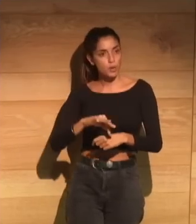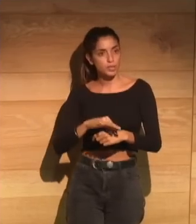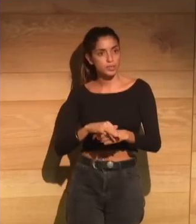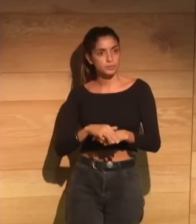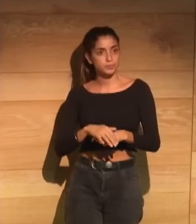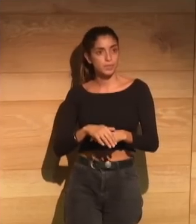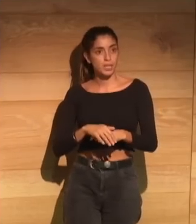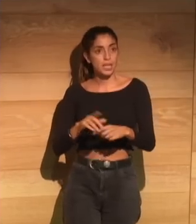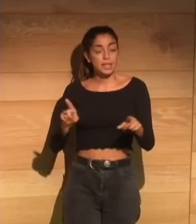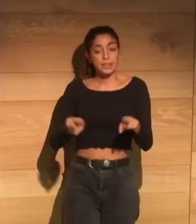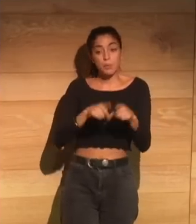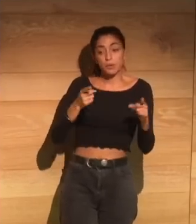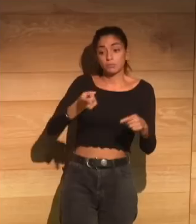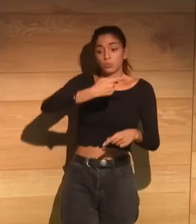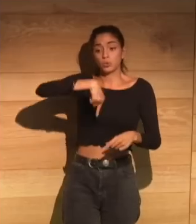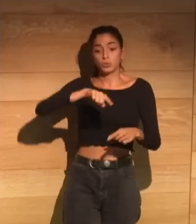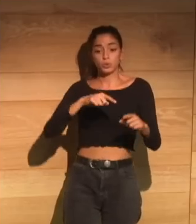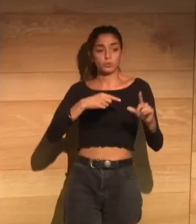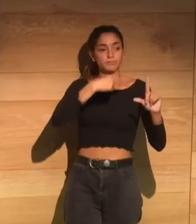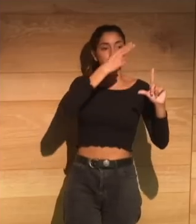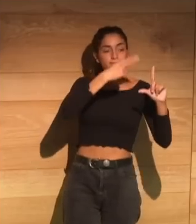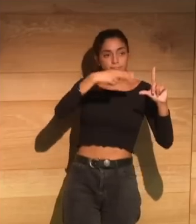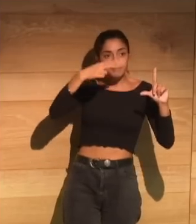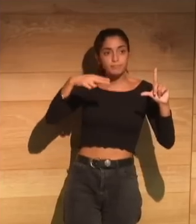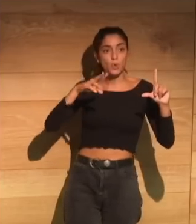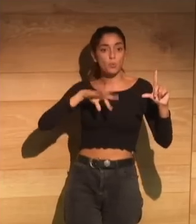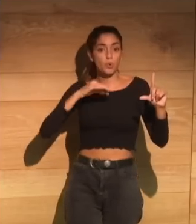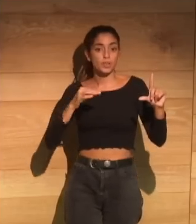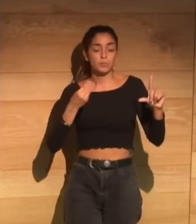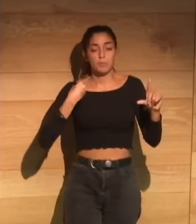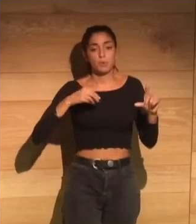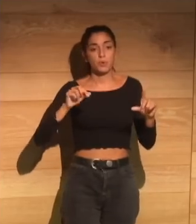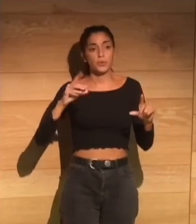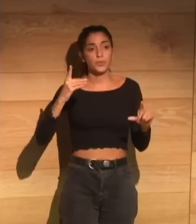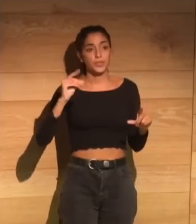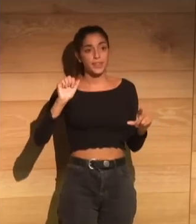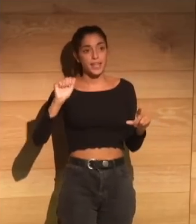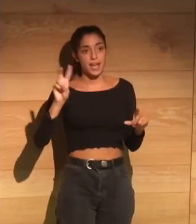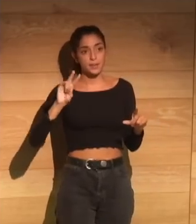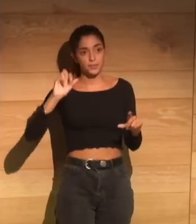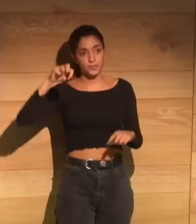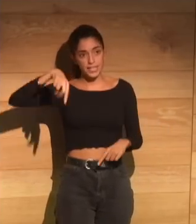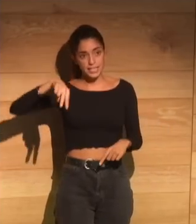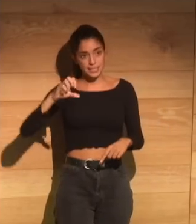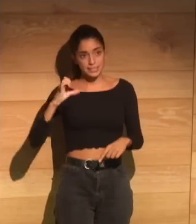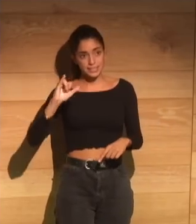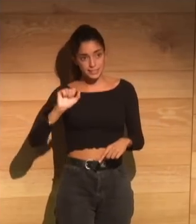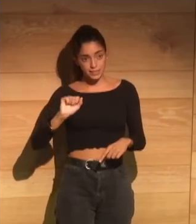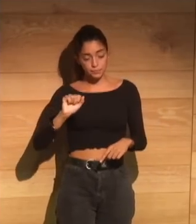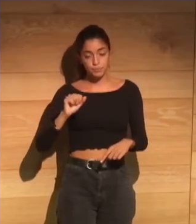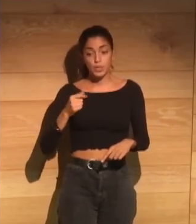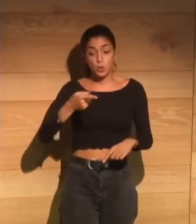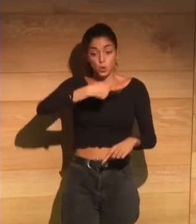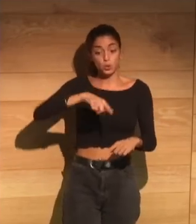nosotros con un lienzo, con un pincel o con una escultura o con lo que hiciera Da Vinci, porque lo podía hacer todo, podemos llegar a ese